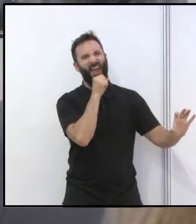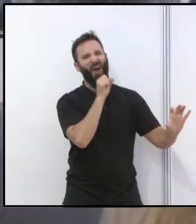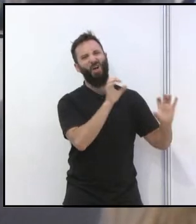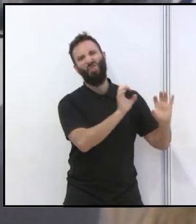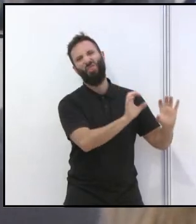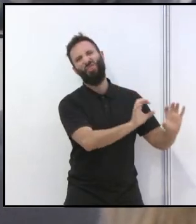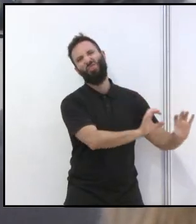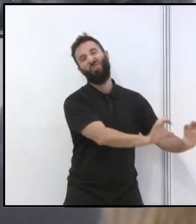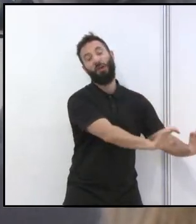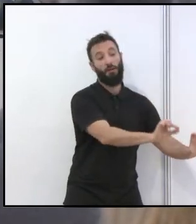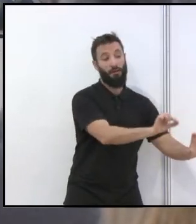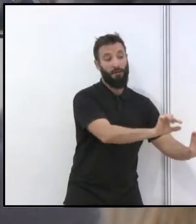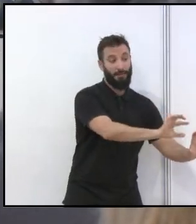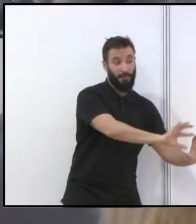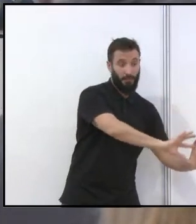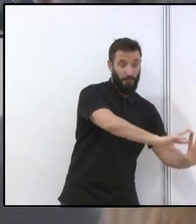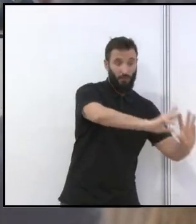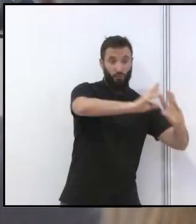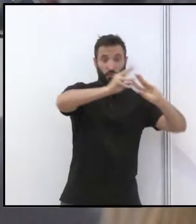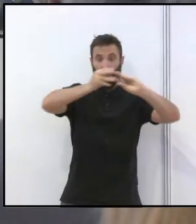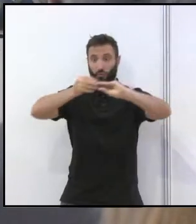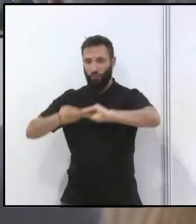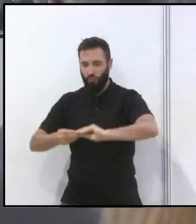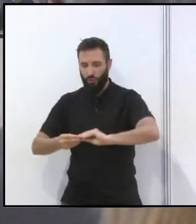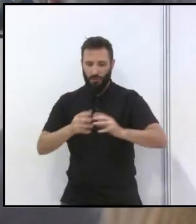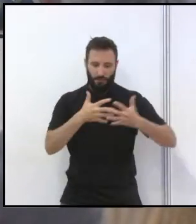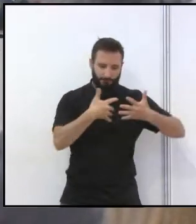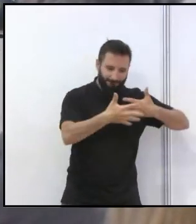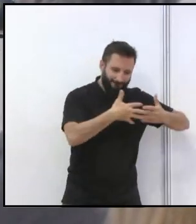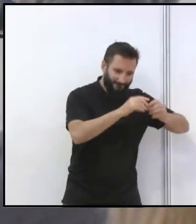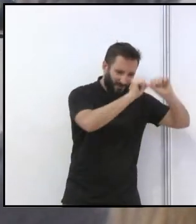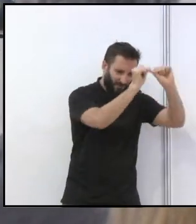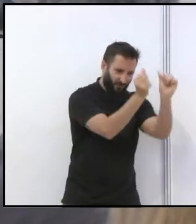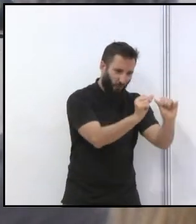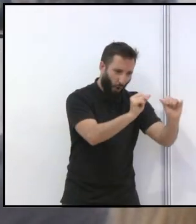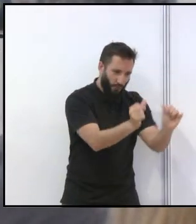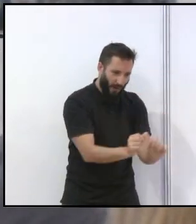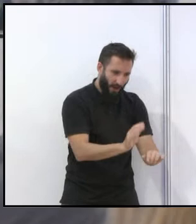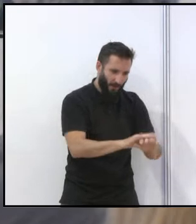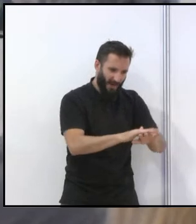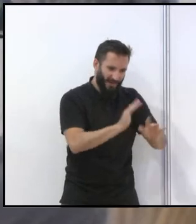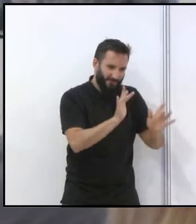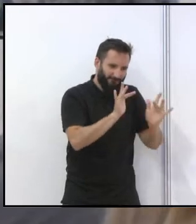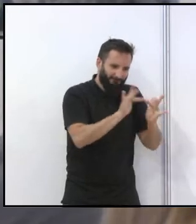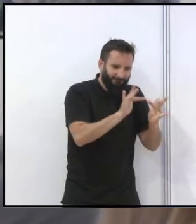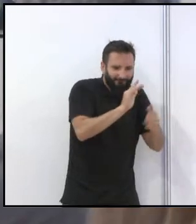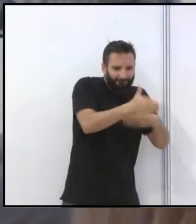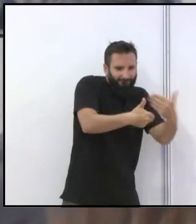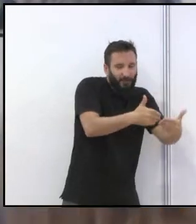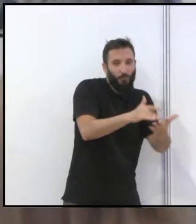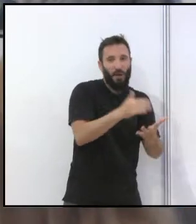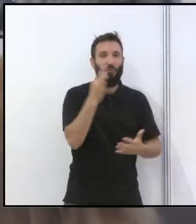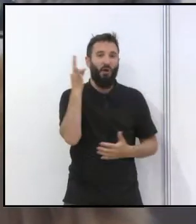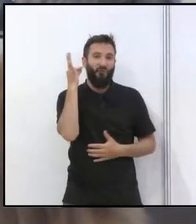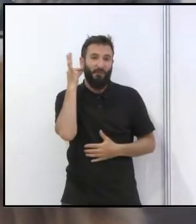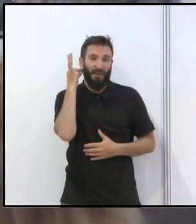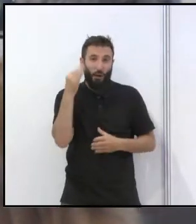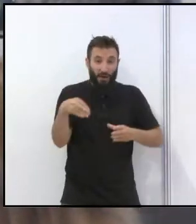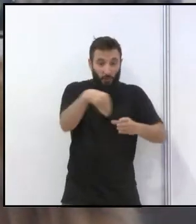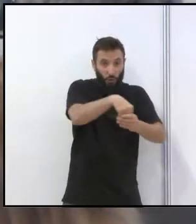y capaz de torsionarlo, ejercer las violencias que hagan falta, por ejemplo, ese femenino